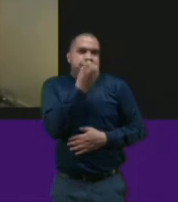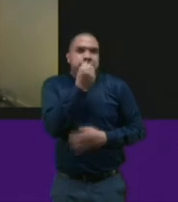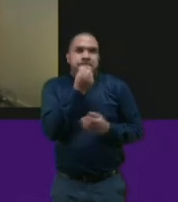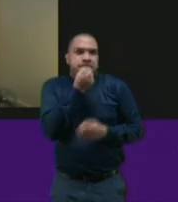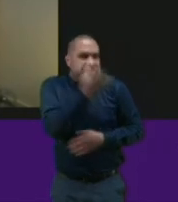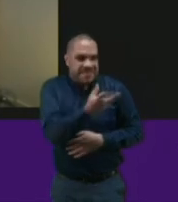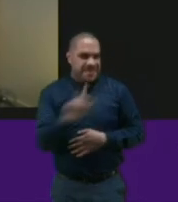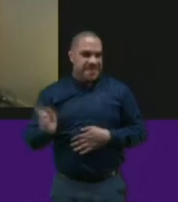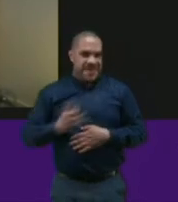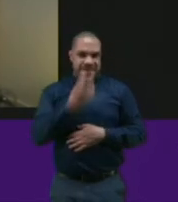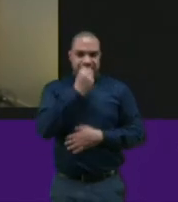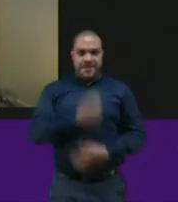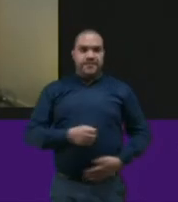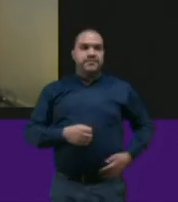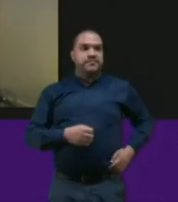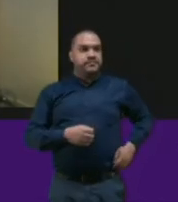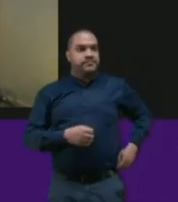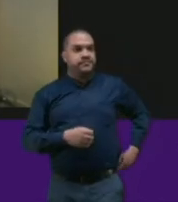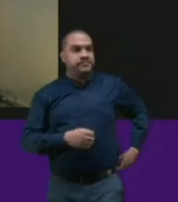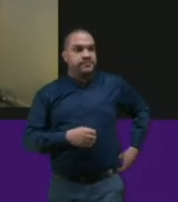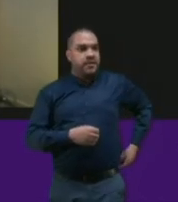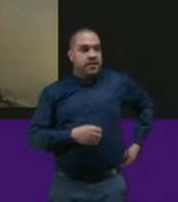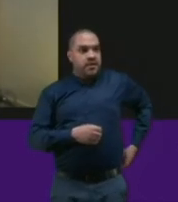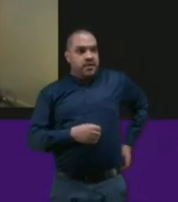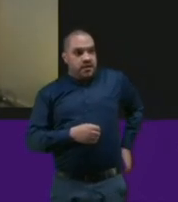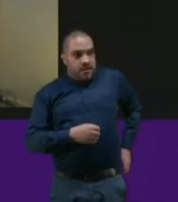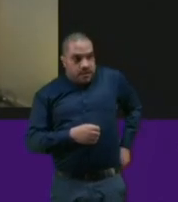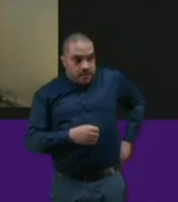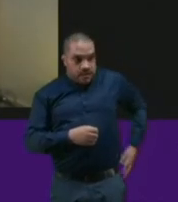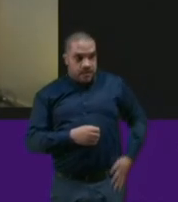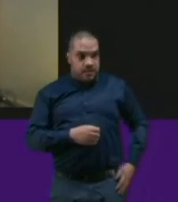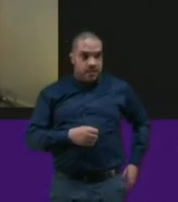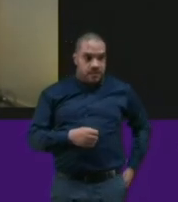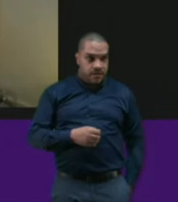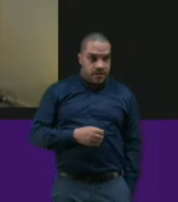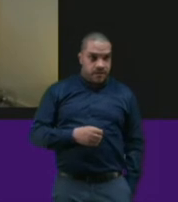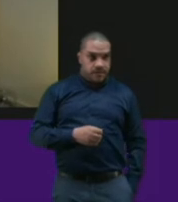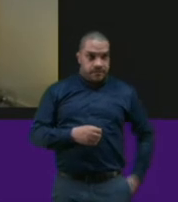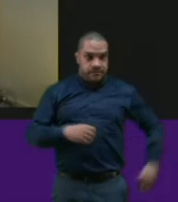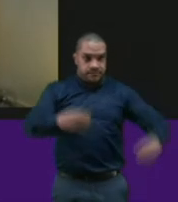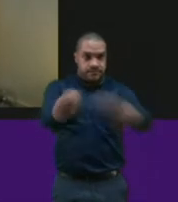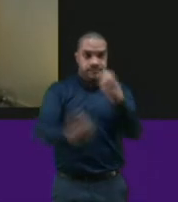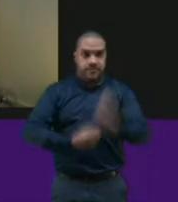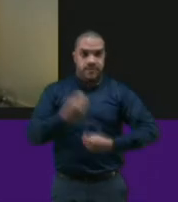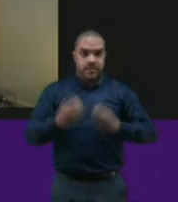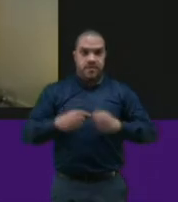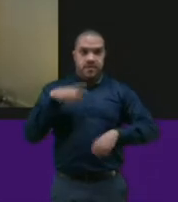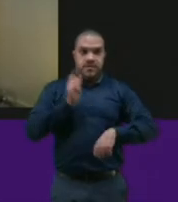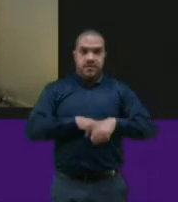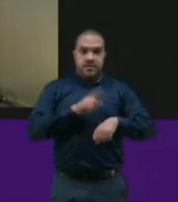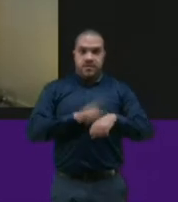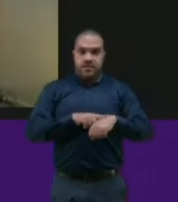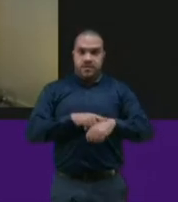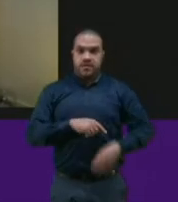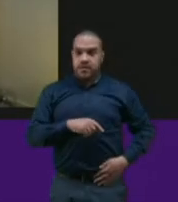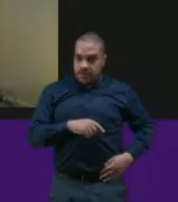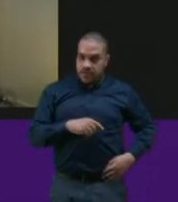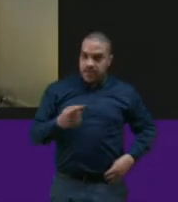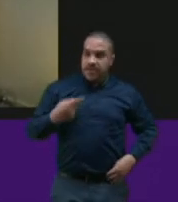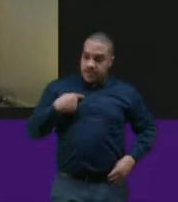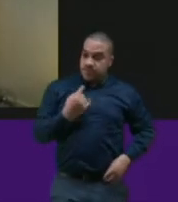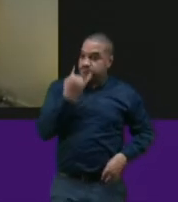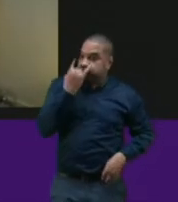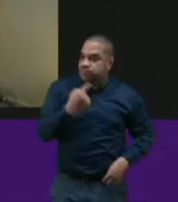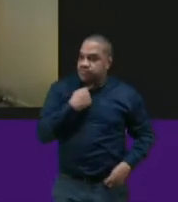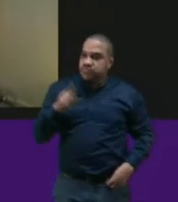tocaste muchos temas, pero yo no me puedo quedar acá porque vamos muy bien con el tiempo, pero justo. A mí me encanta lo que tú